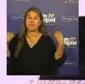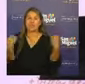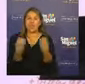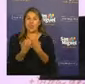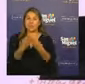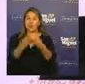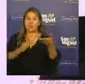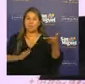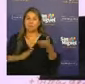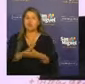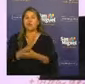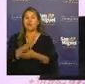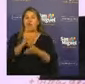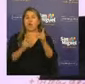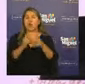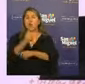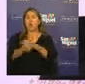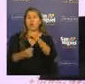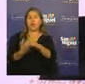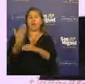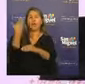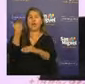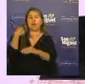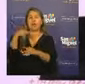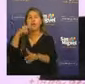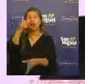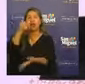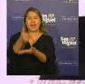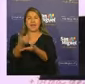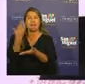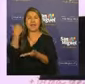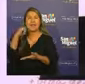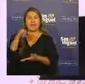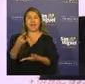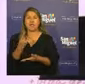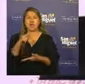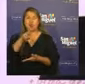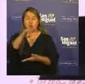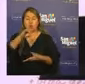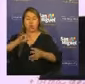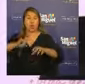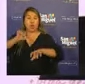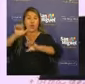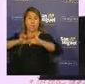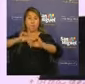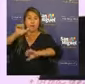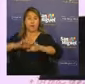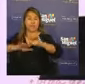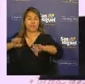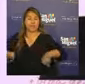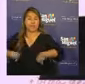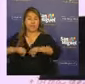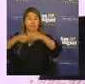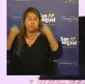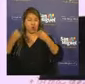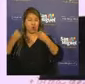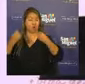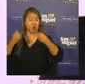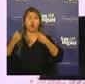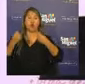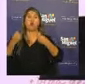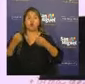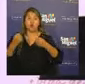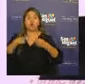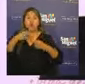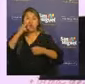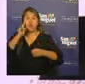que partió hace algunos años cuando estaba el alcalde Julio Palestro, que quebró la empresa. Muchos de los que están acá nos vimos en esa primera